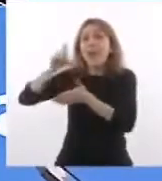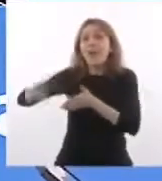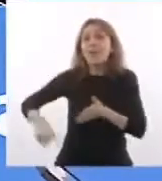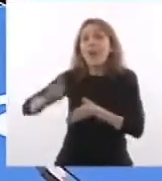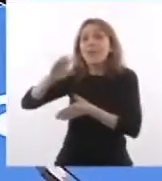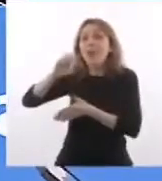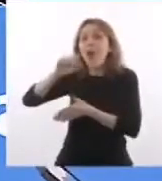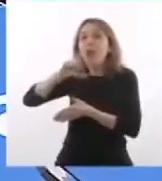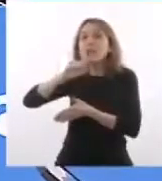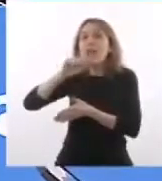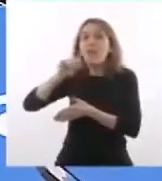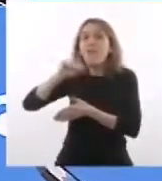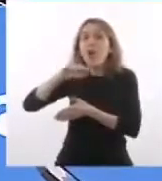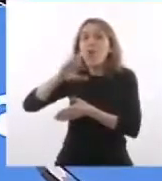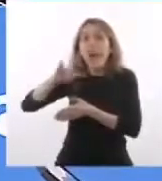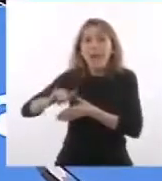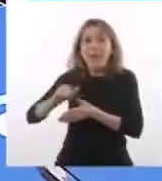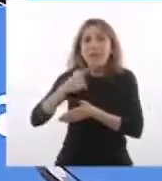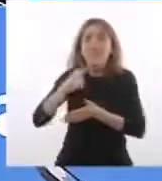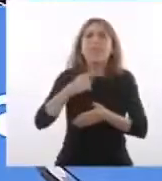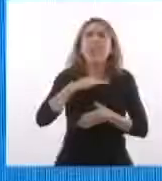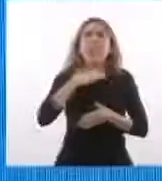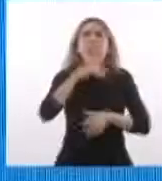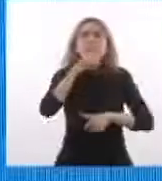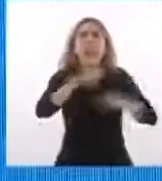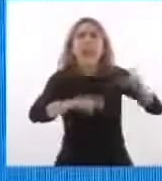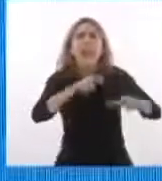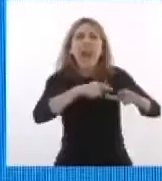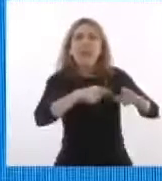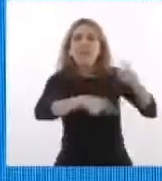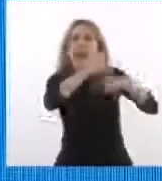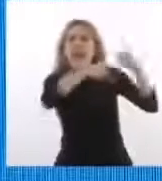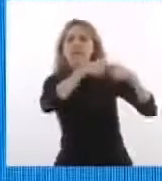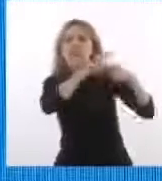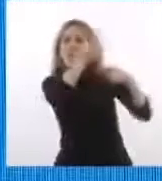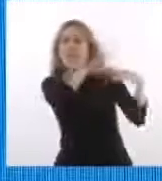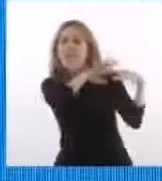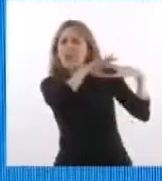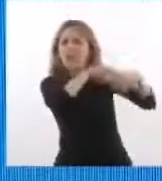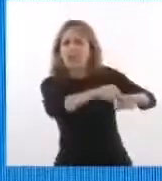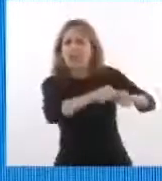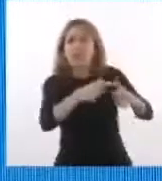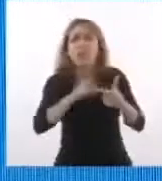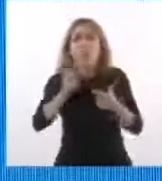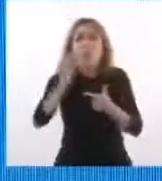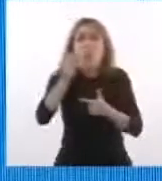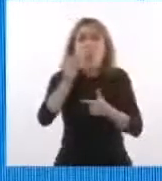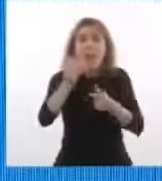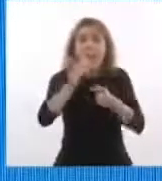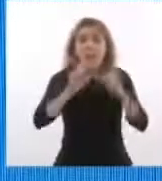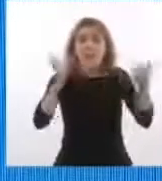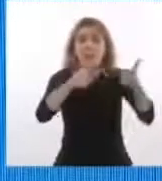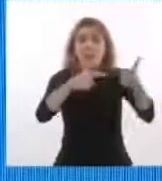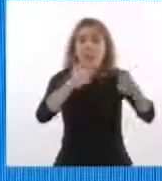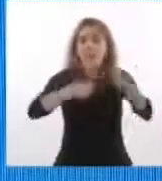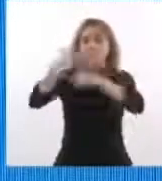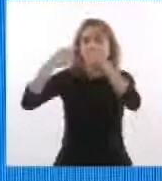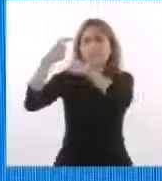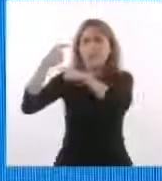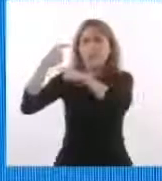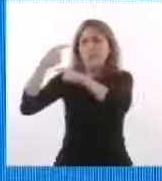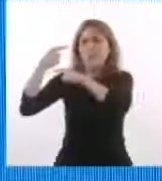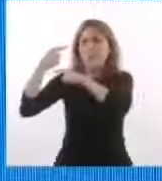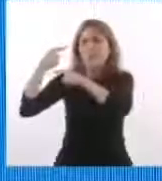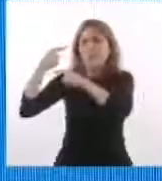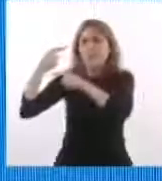los mexicanos salieron de los indios, los brasileros salieron de la selva,